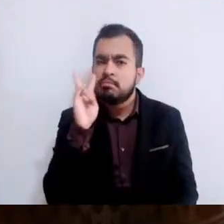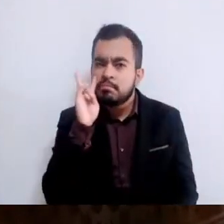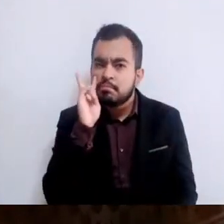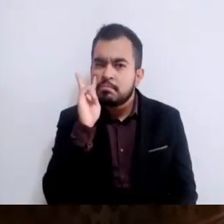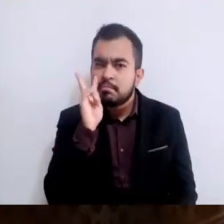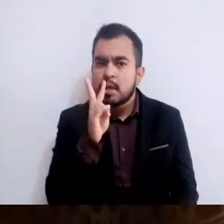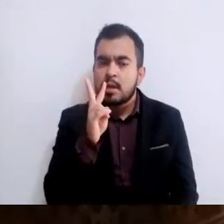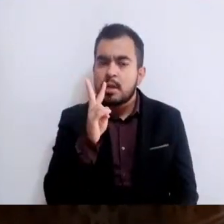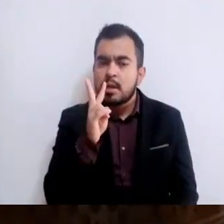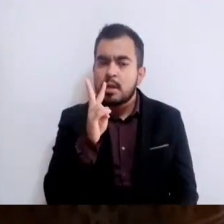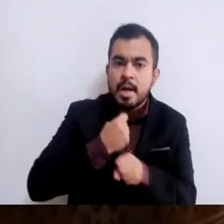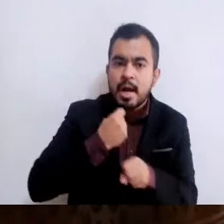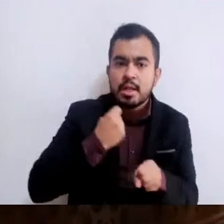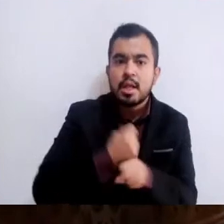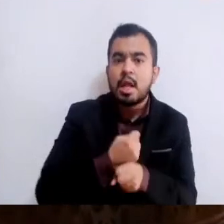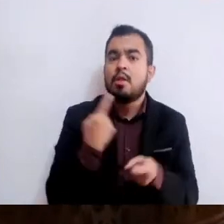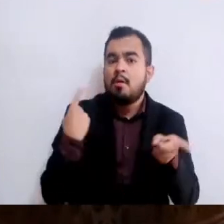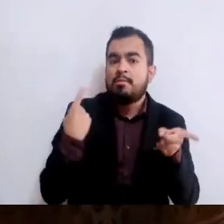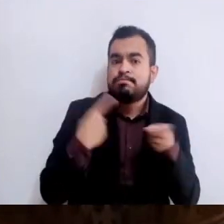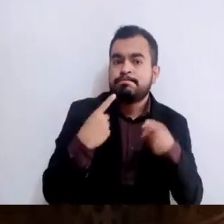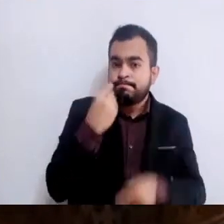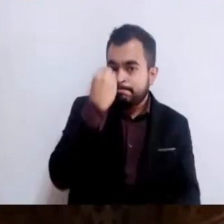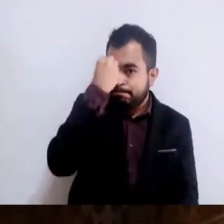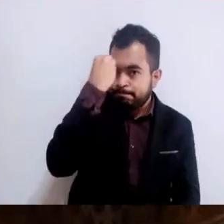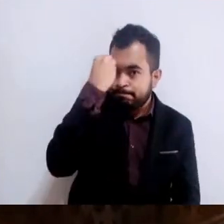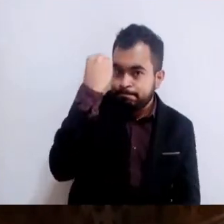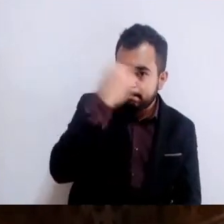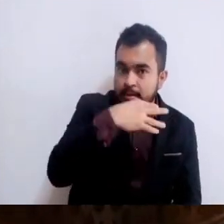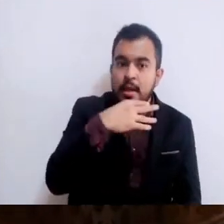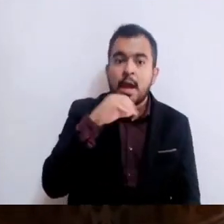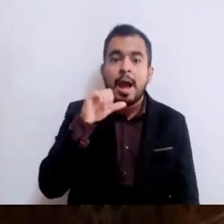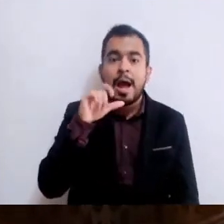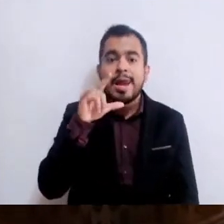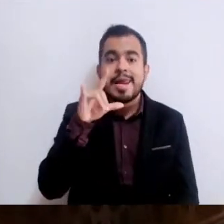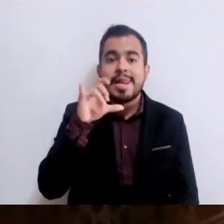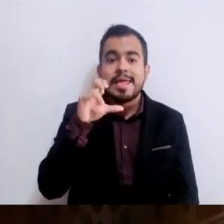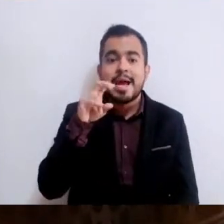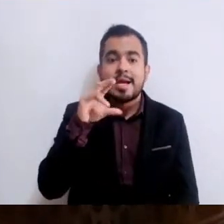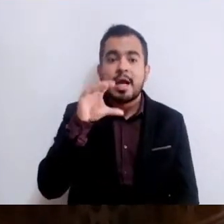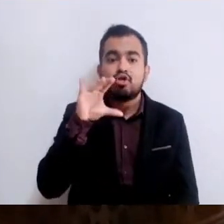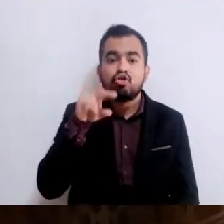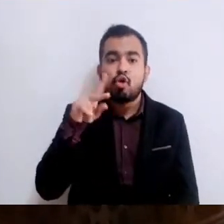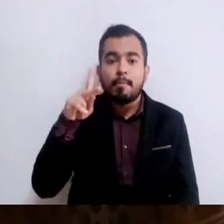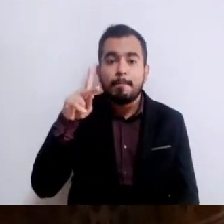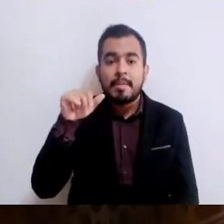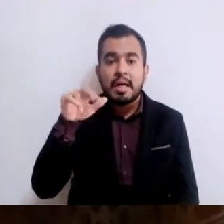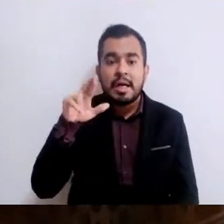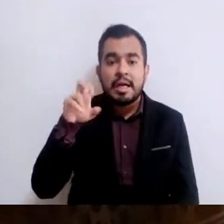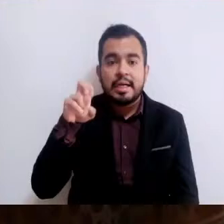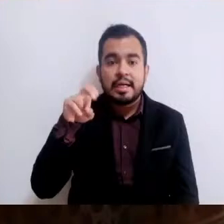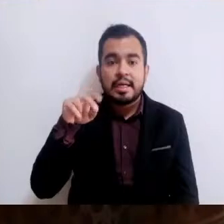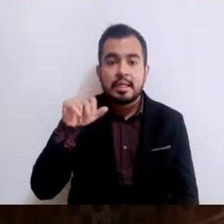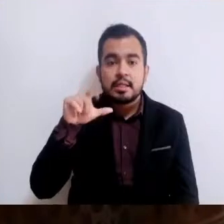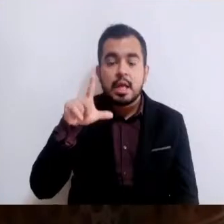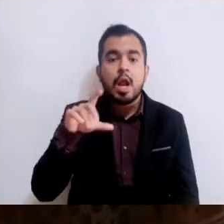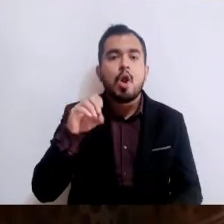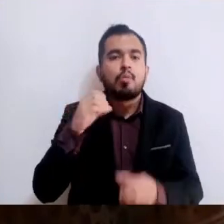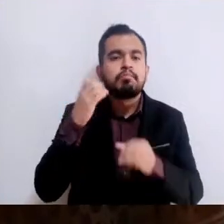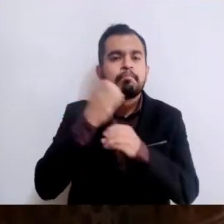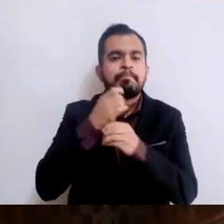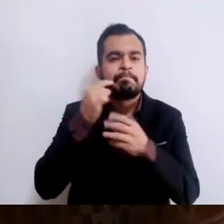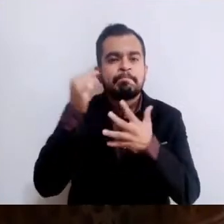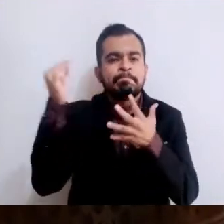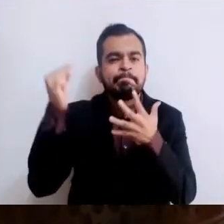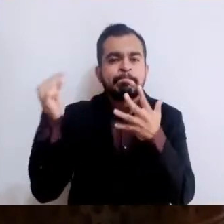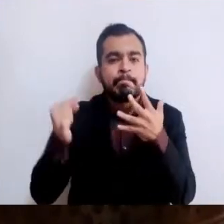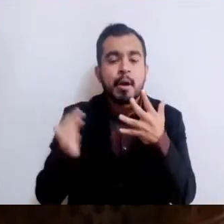violencia psicológica, alienación parental o conductas que afecten su libre y pleno desarrollo, y de ser